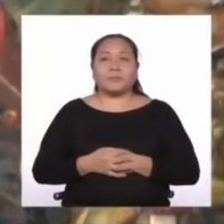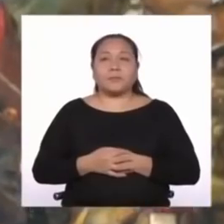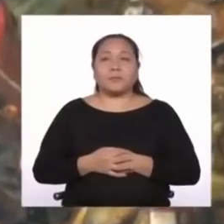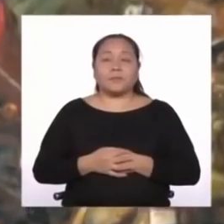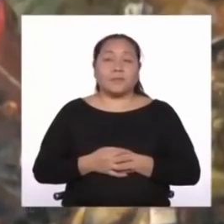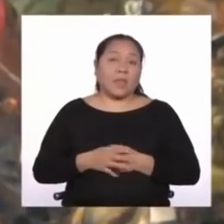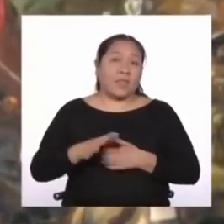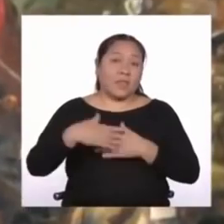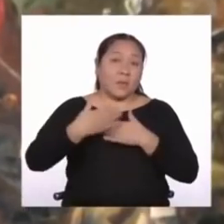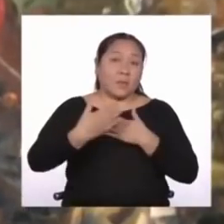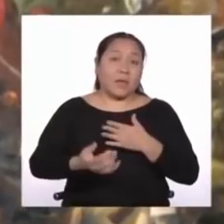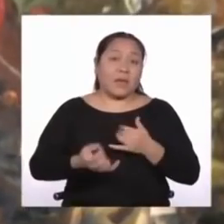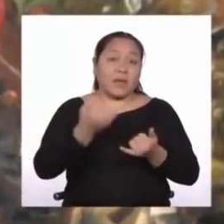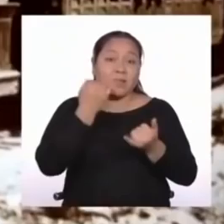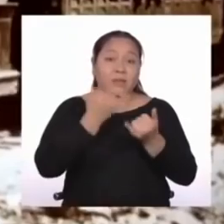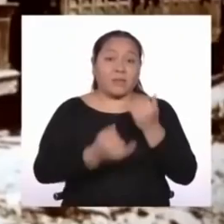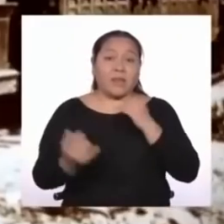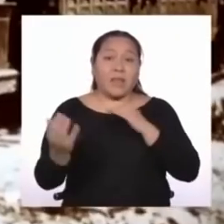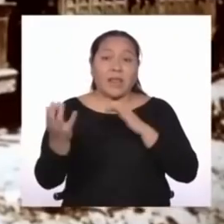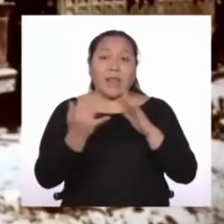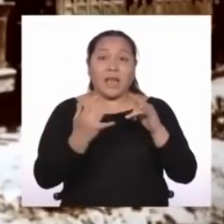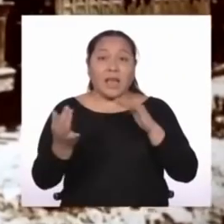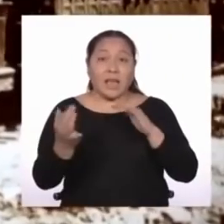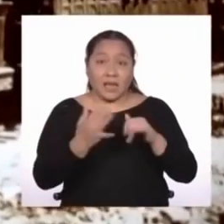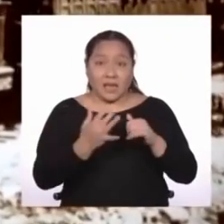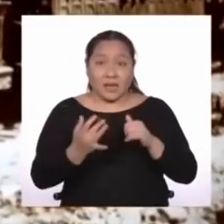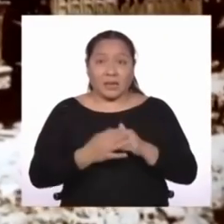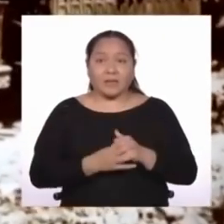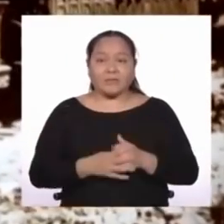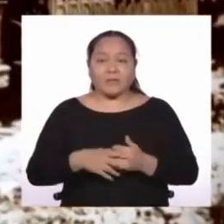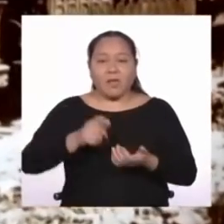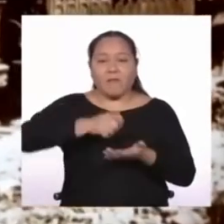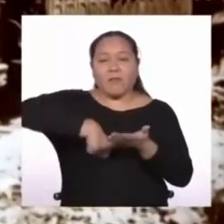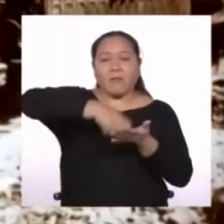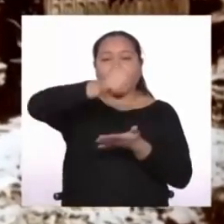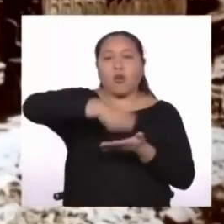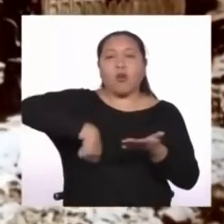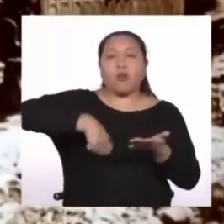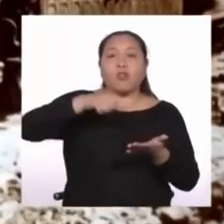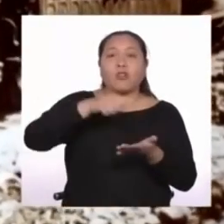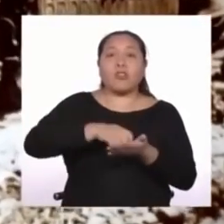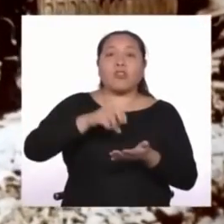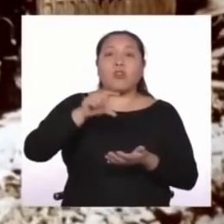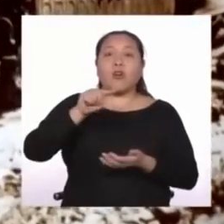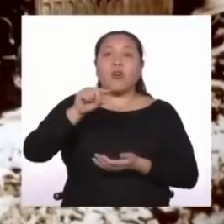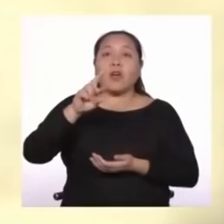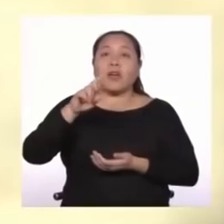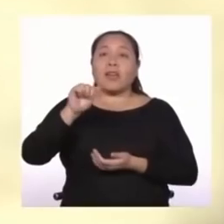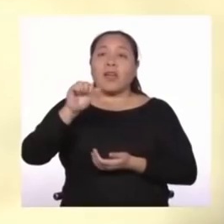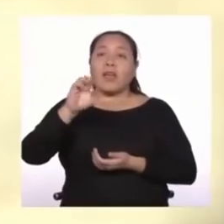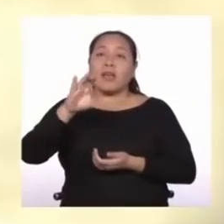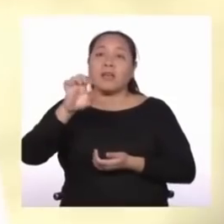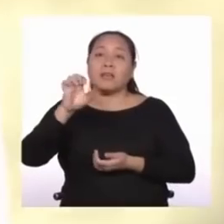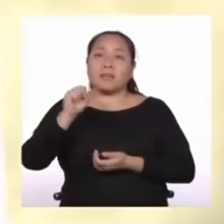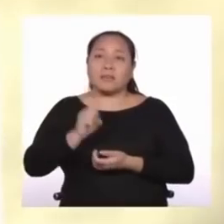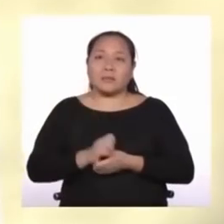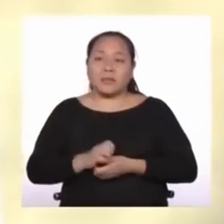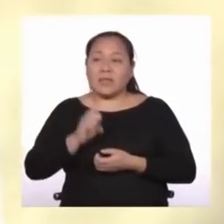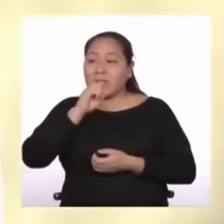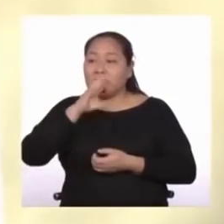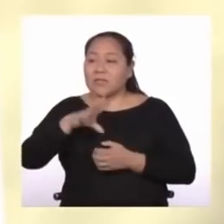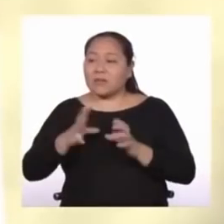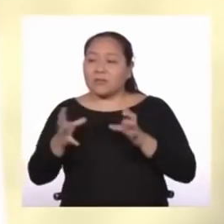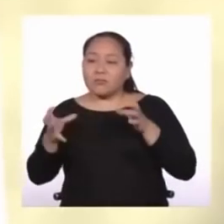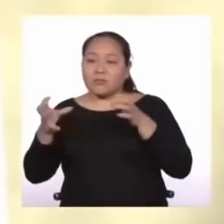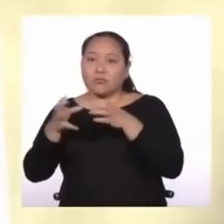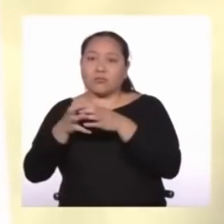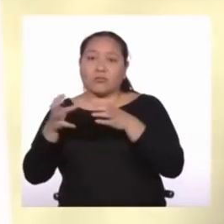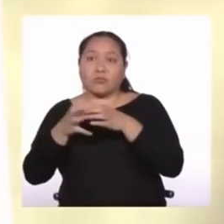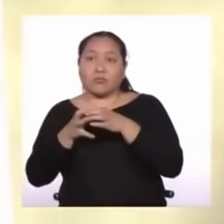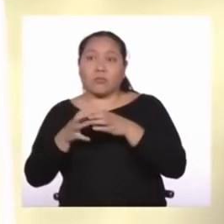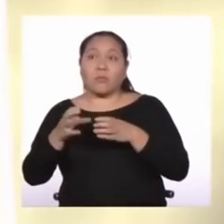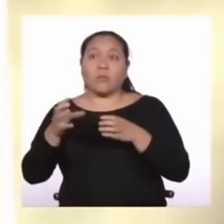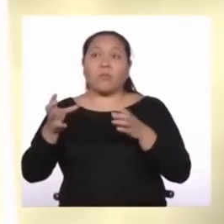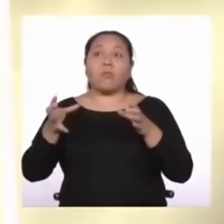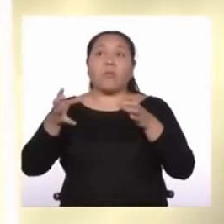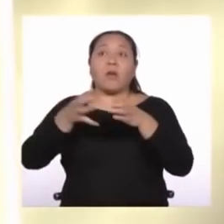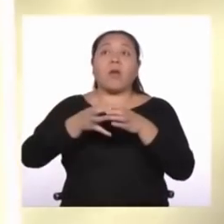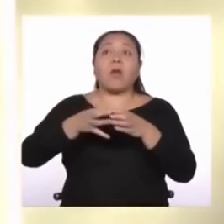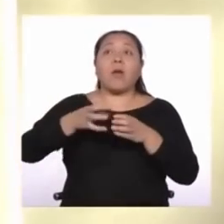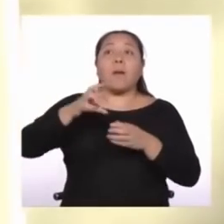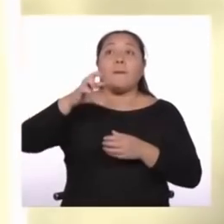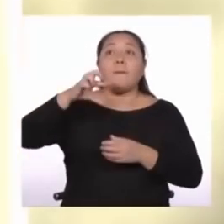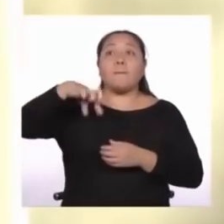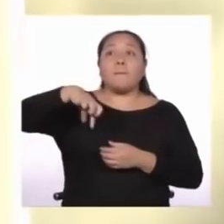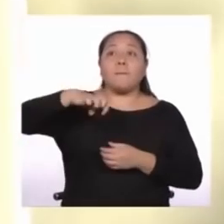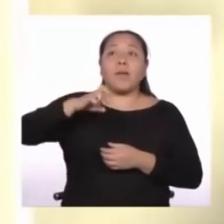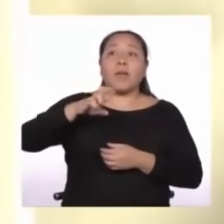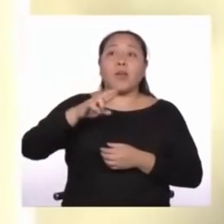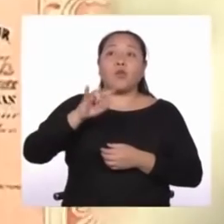Luego de la guerra se firmó el contrato Grace, que estipulaba que los acreedores ingleses agrupados en la Peruvian Corporation se